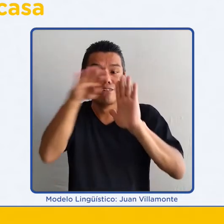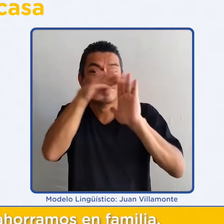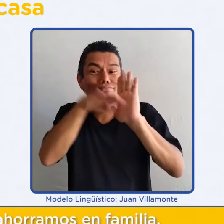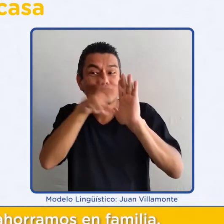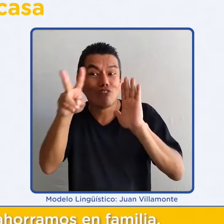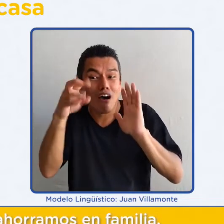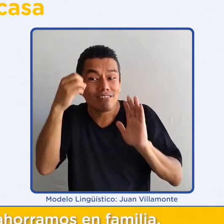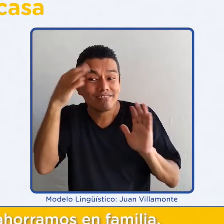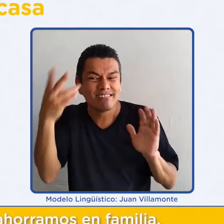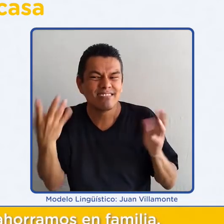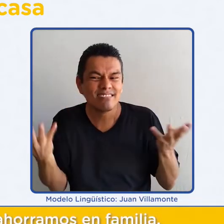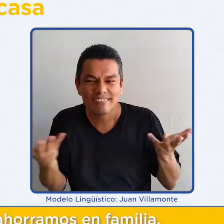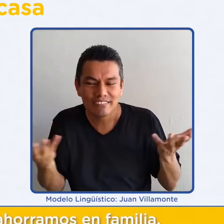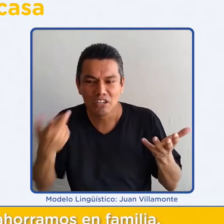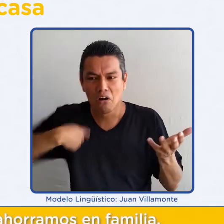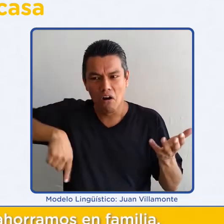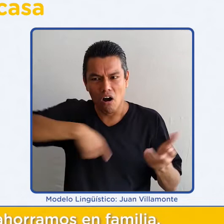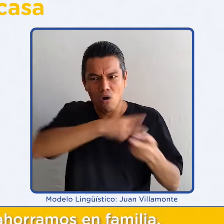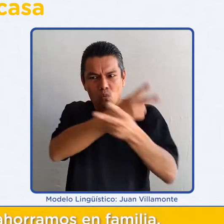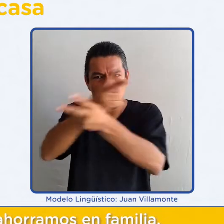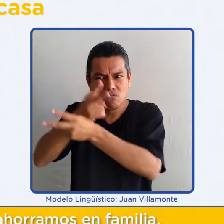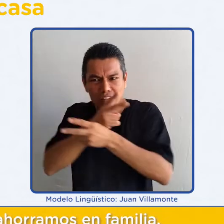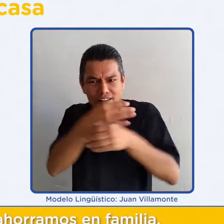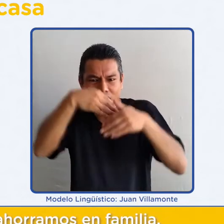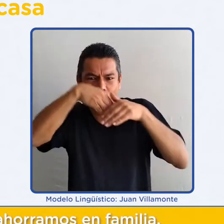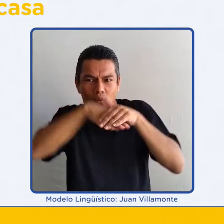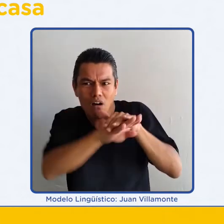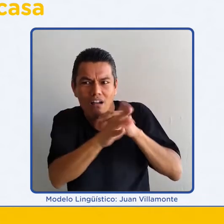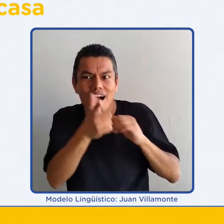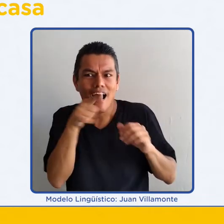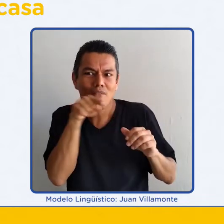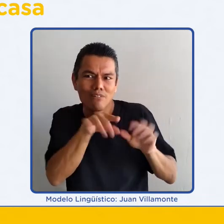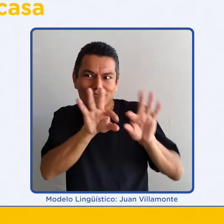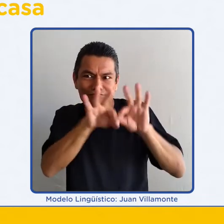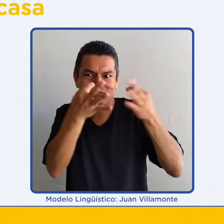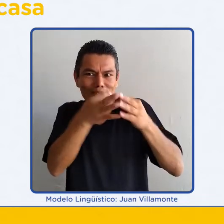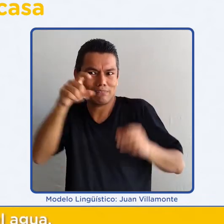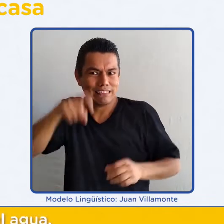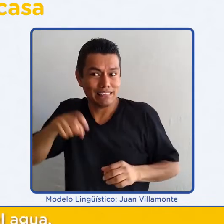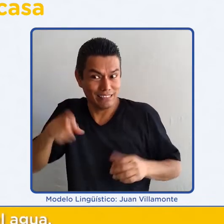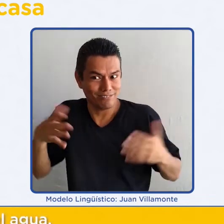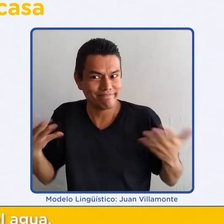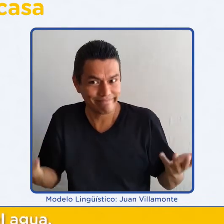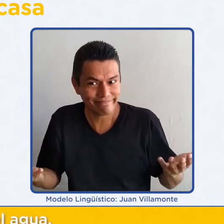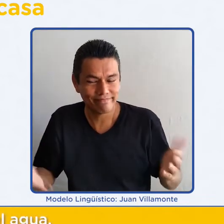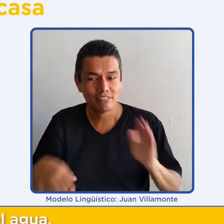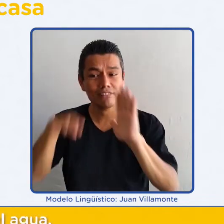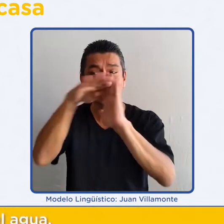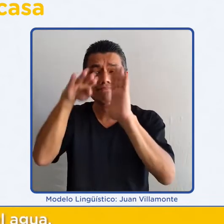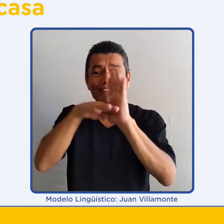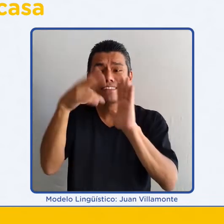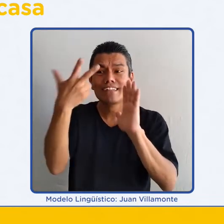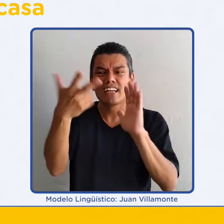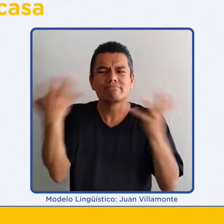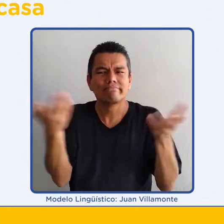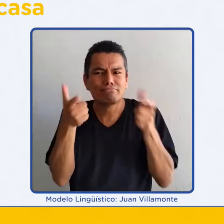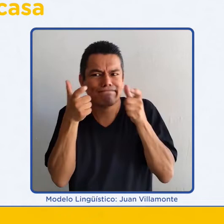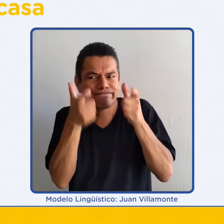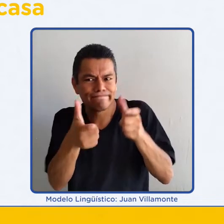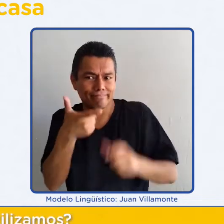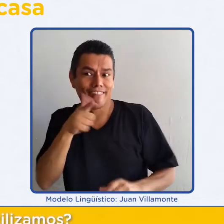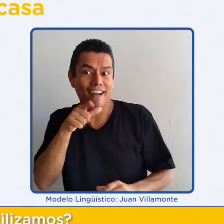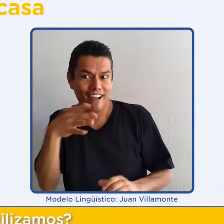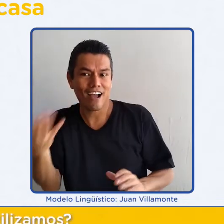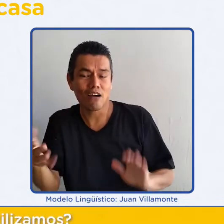2. Cuando cuidamos el agua, ahorramos en familia. Día 3. Detectives del agua. Día